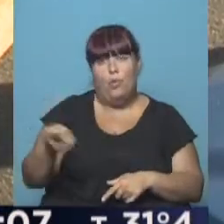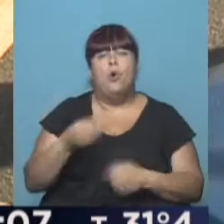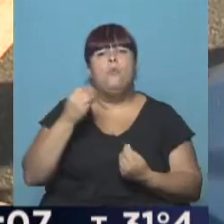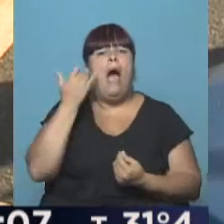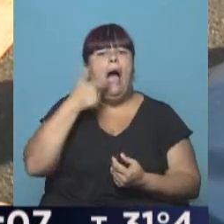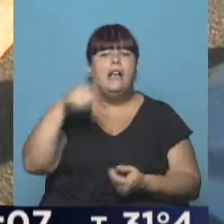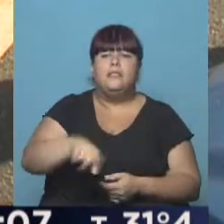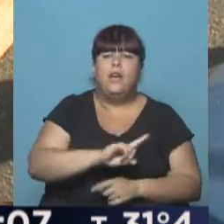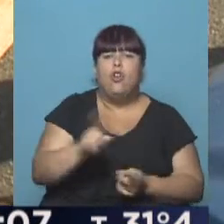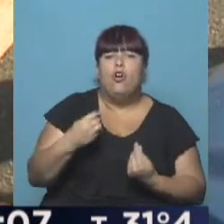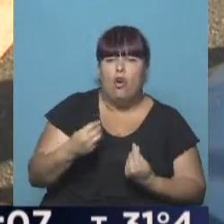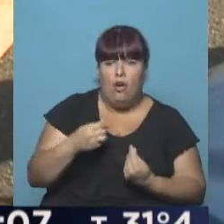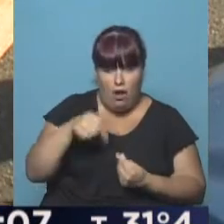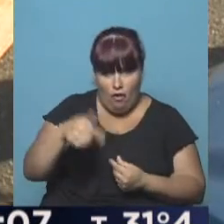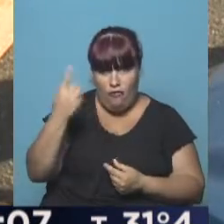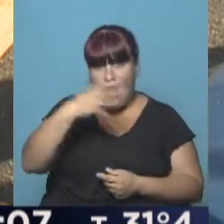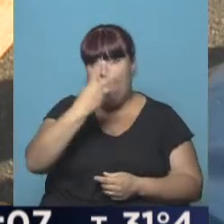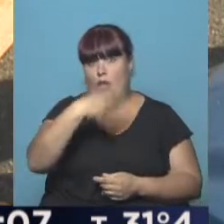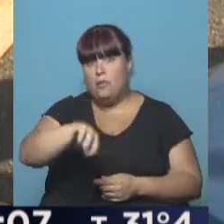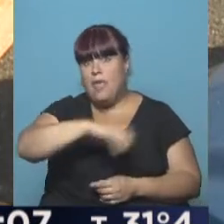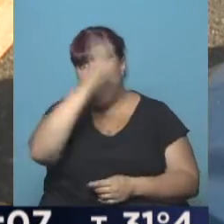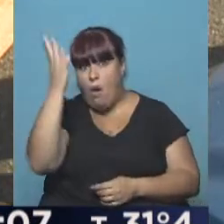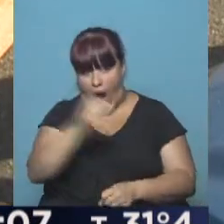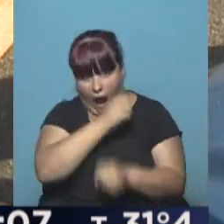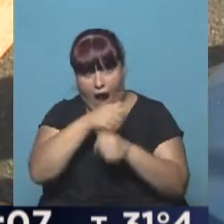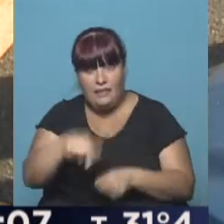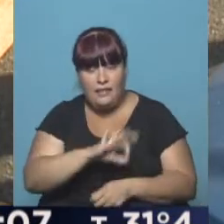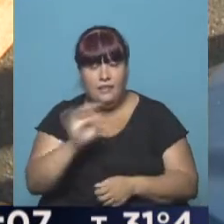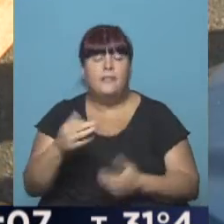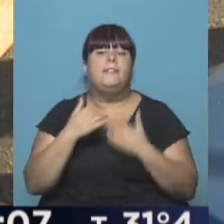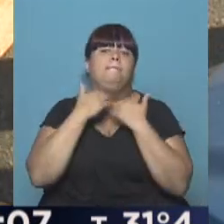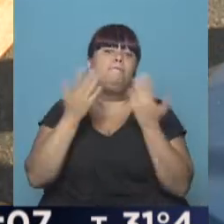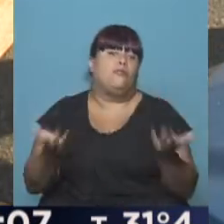AISA no llegó todavía? Esto ocurrió a las 4:30 de la mañana, más o menos. No sabría qué decirles.